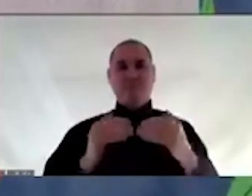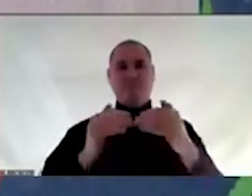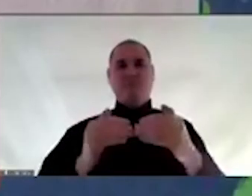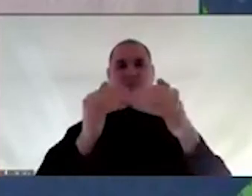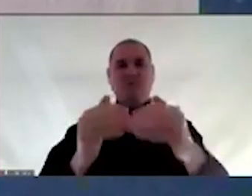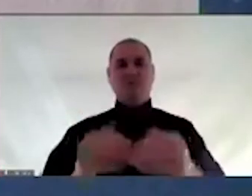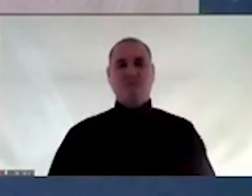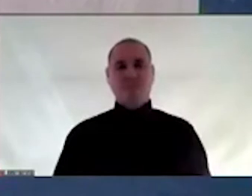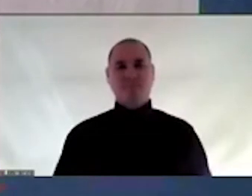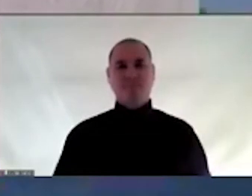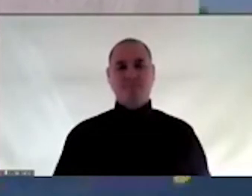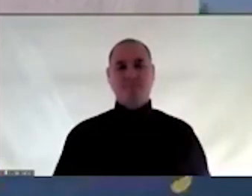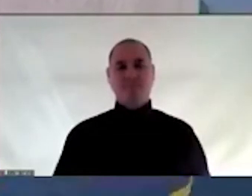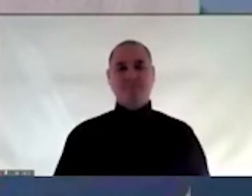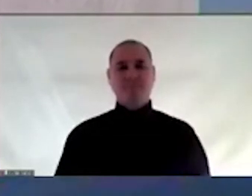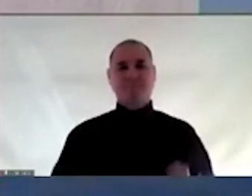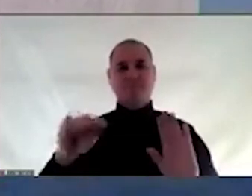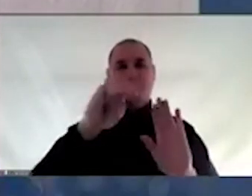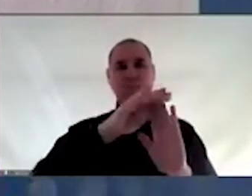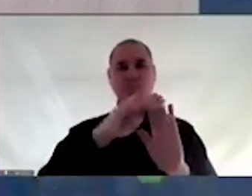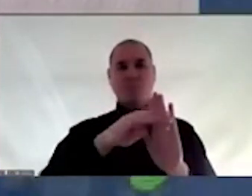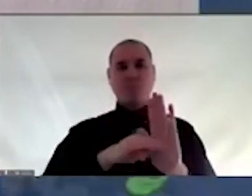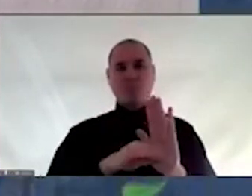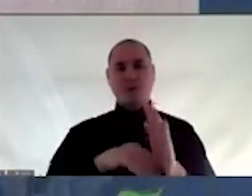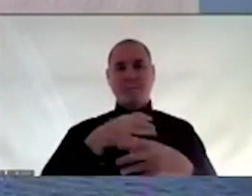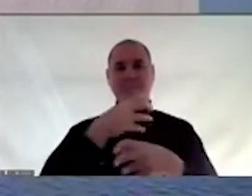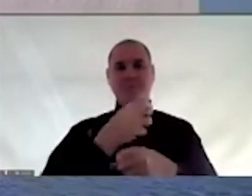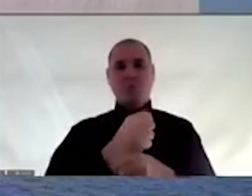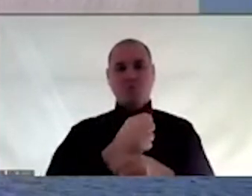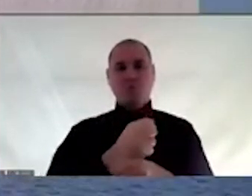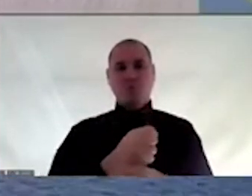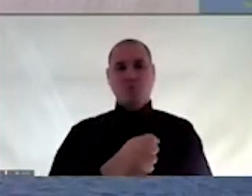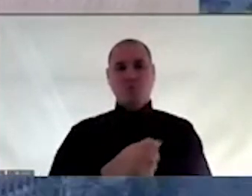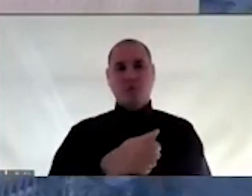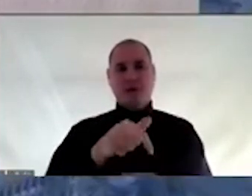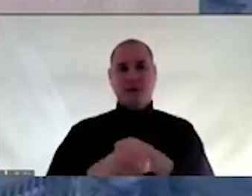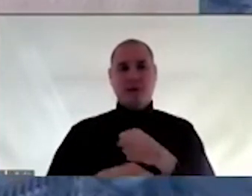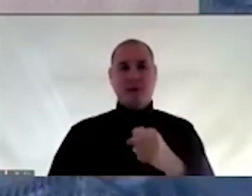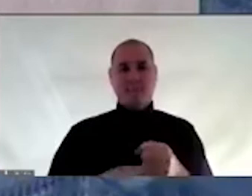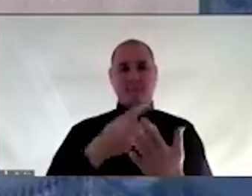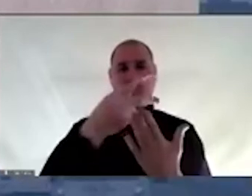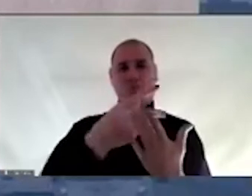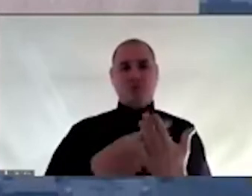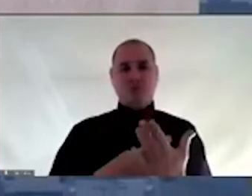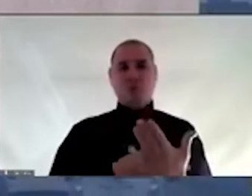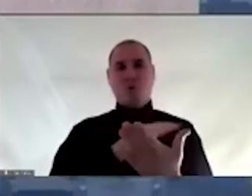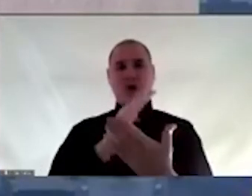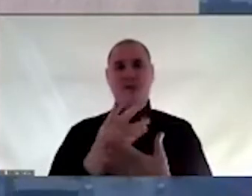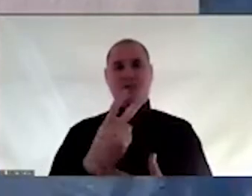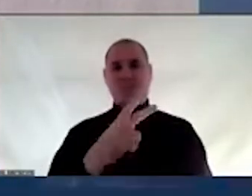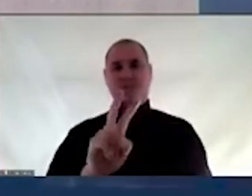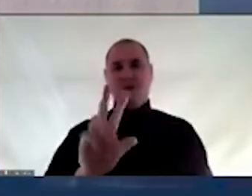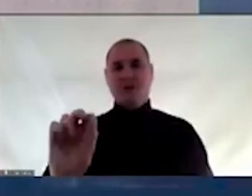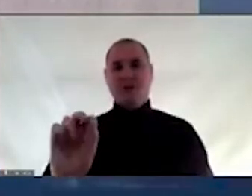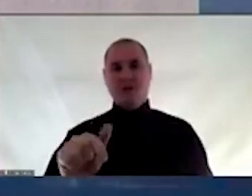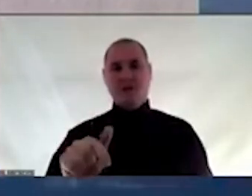El programa de apoyo a la implementación de la Agenda 2030 es una oportunidad para poner en marcha